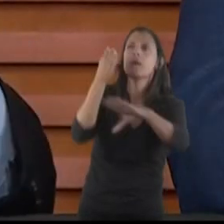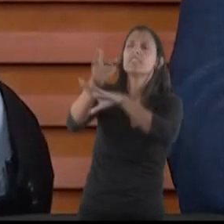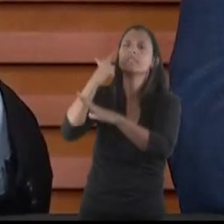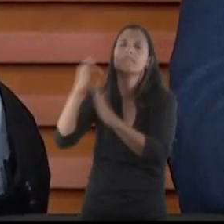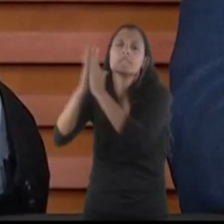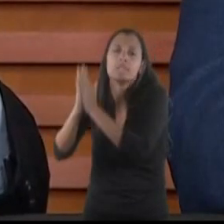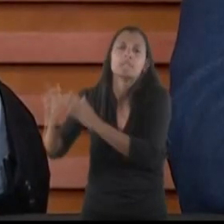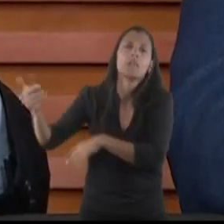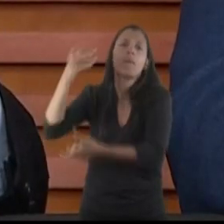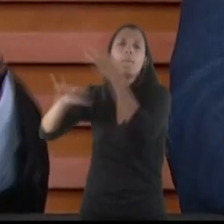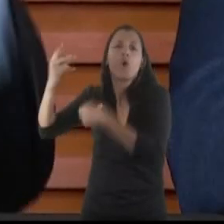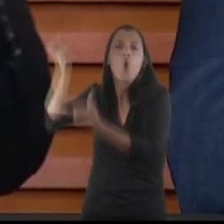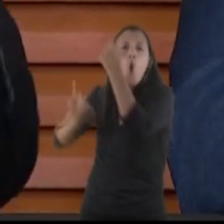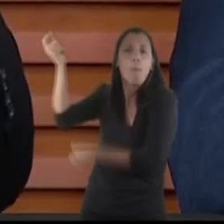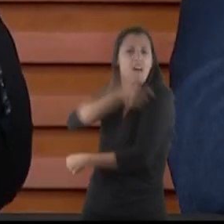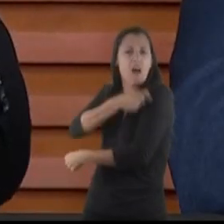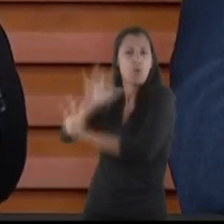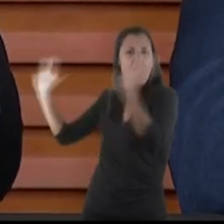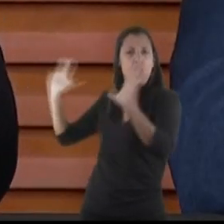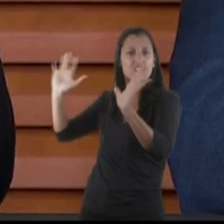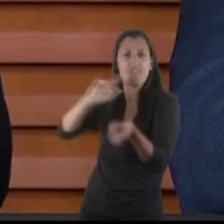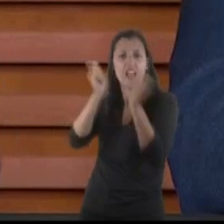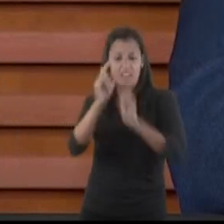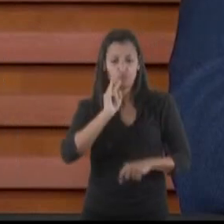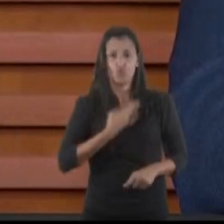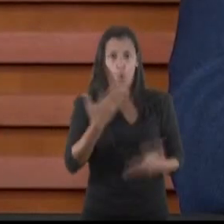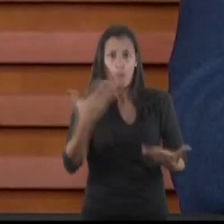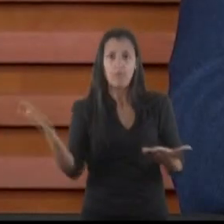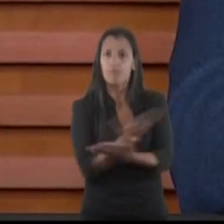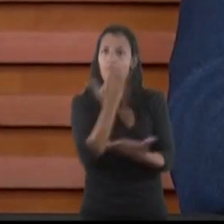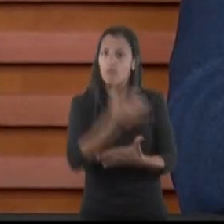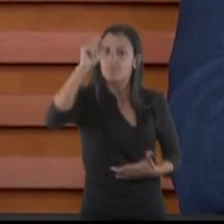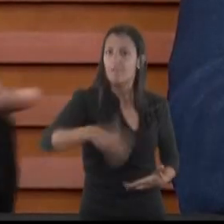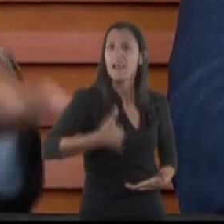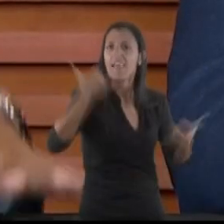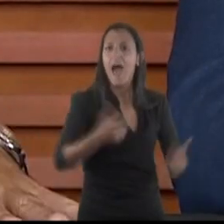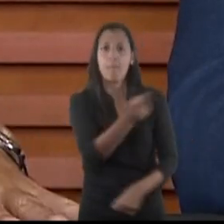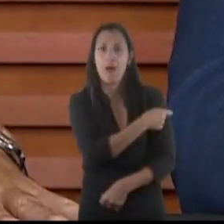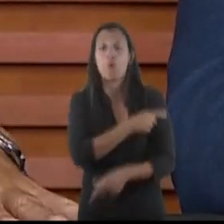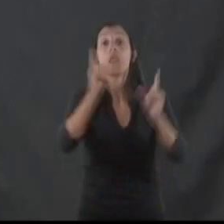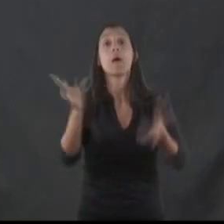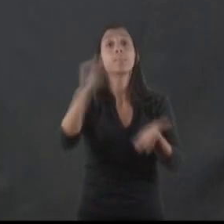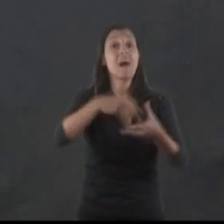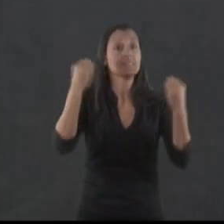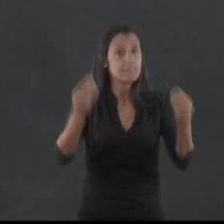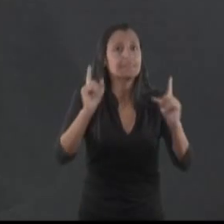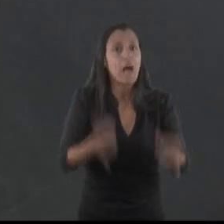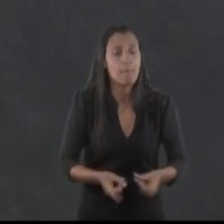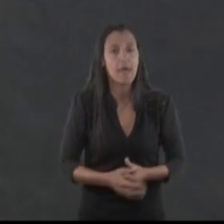la vamos a hacer aquí. Y además, ya hemos dejado plantada